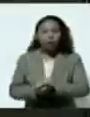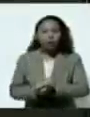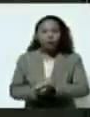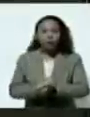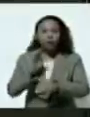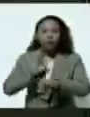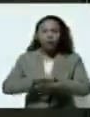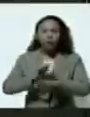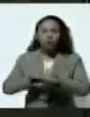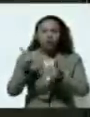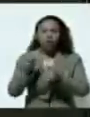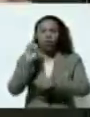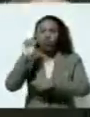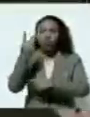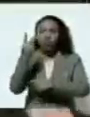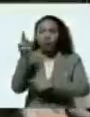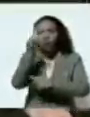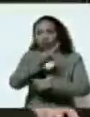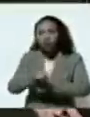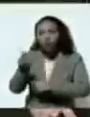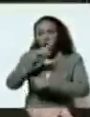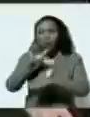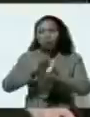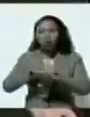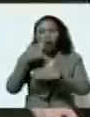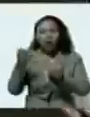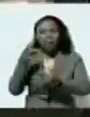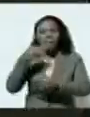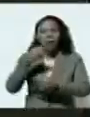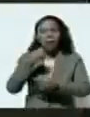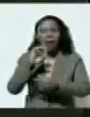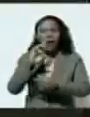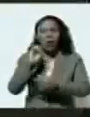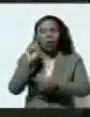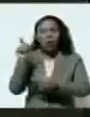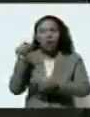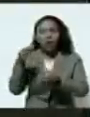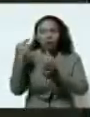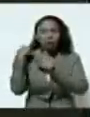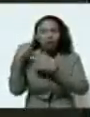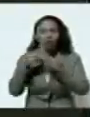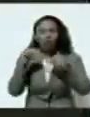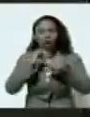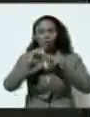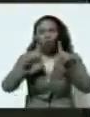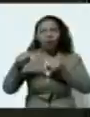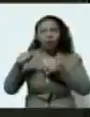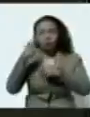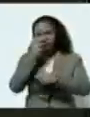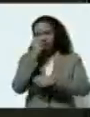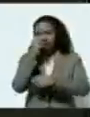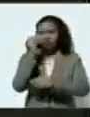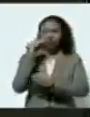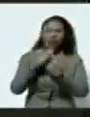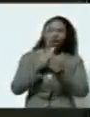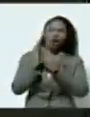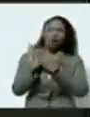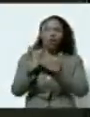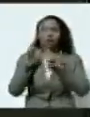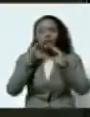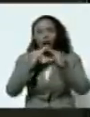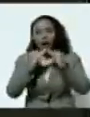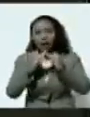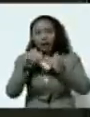¿Por qué doble rueda? ¿Por qué Pépero? Se encargaron de toda la logística. Curiosamente, al lado de la finca Doble Rueda,